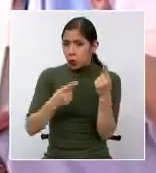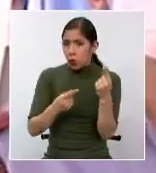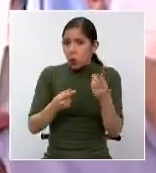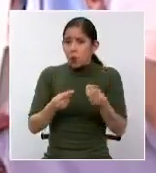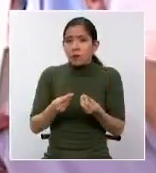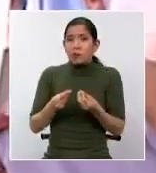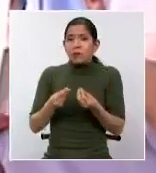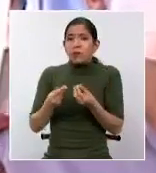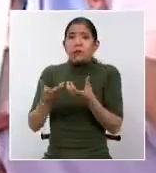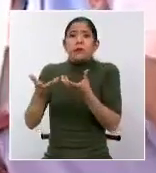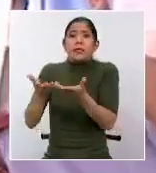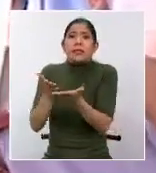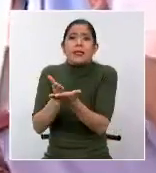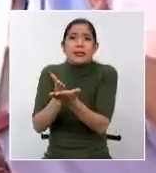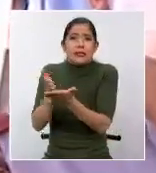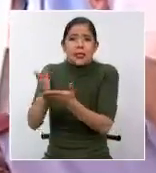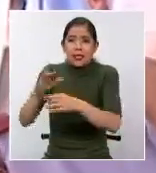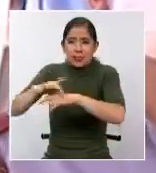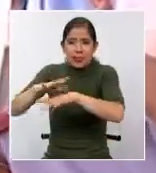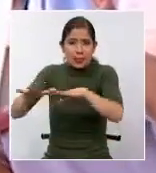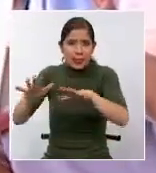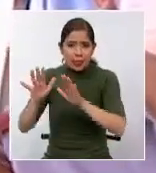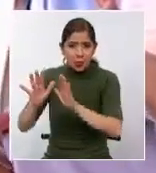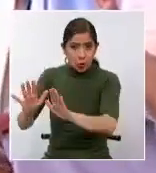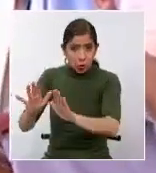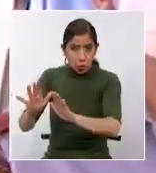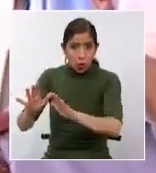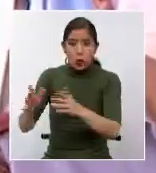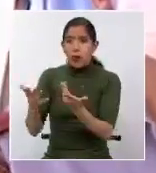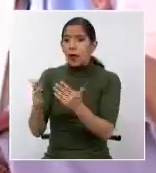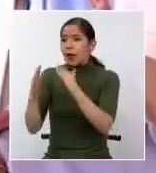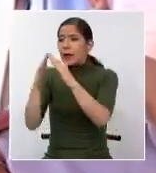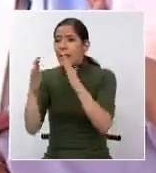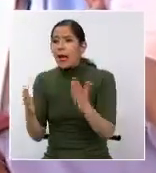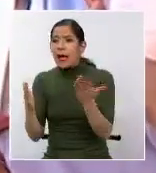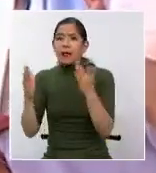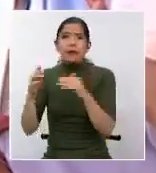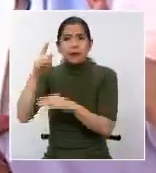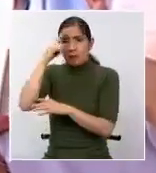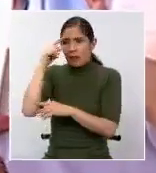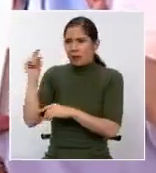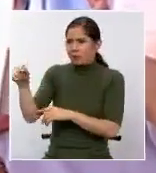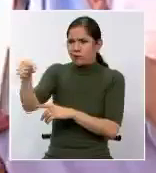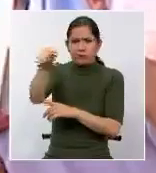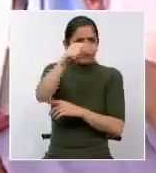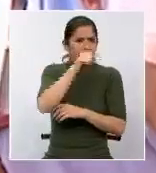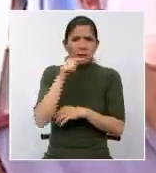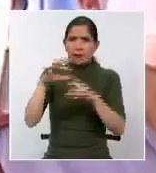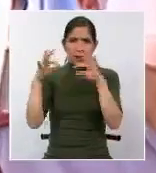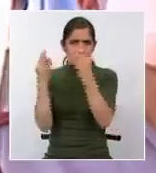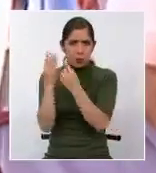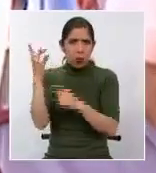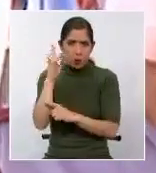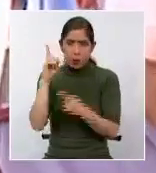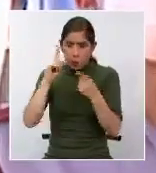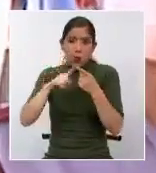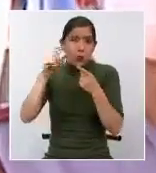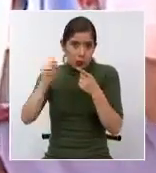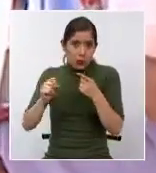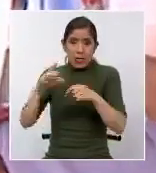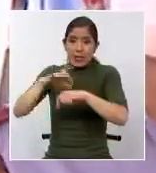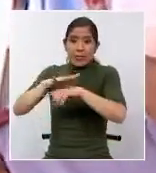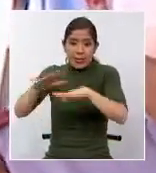la propiedad, el derecho de la propiedad privada de una vivienda para las familias bolivianas, sino